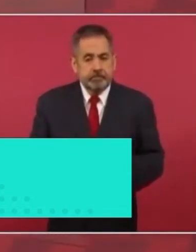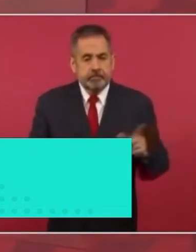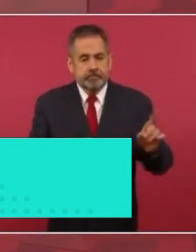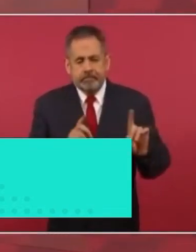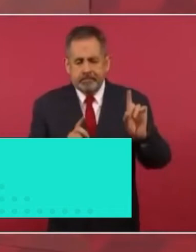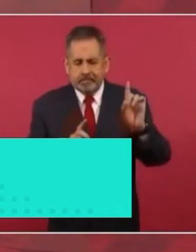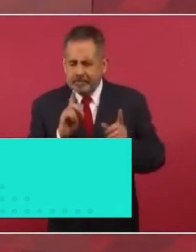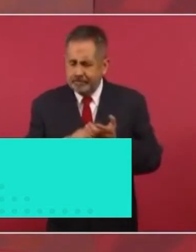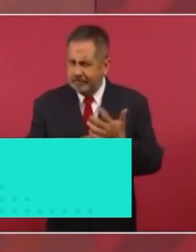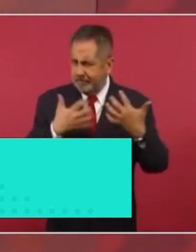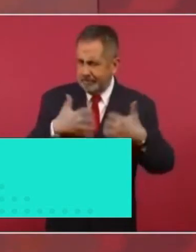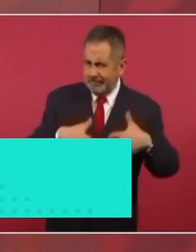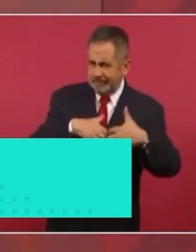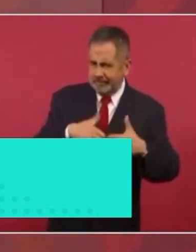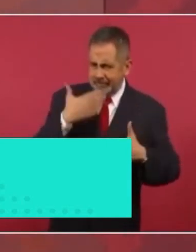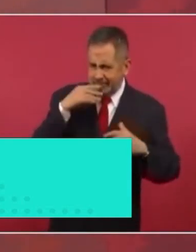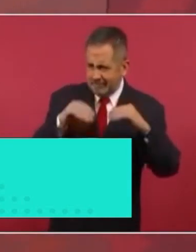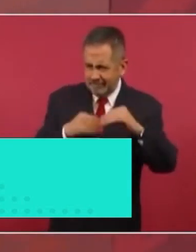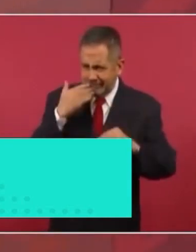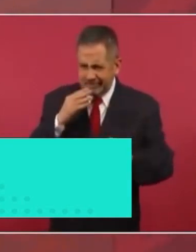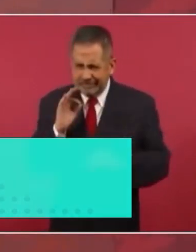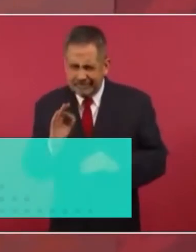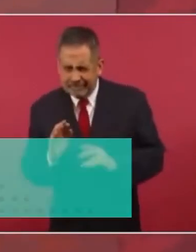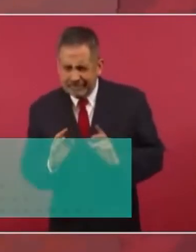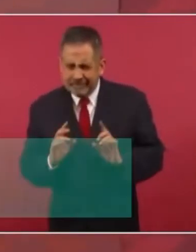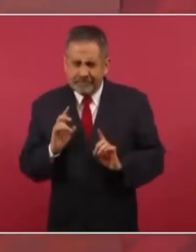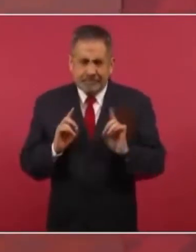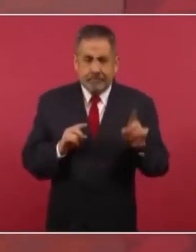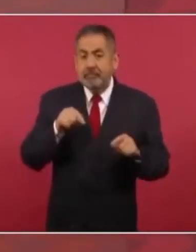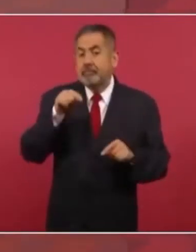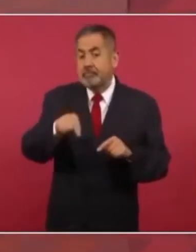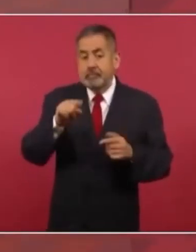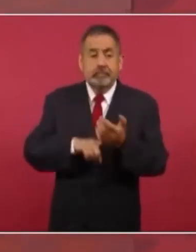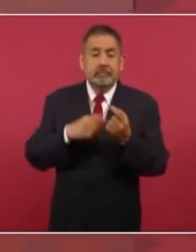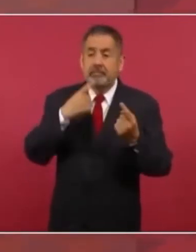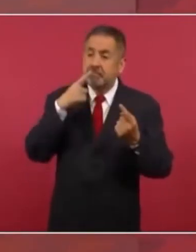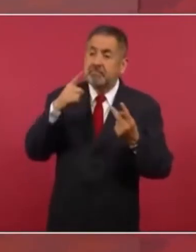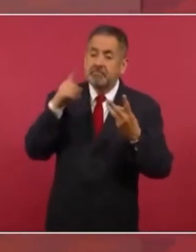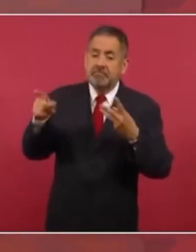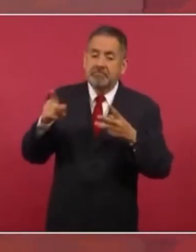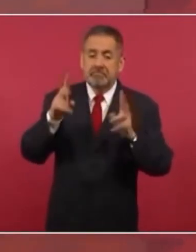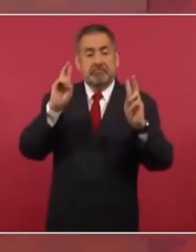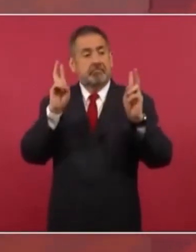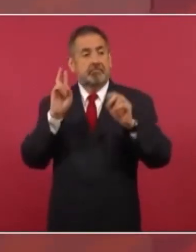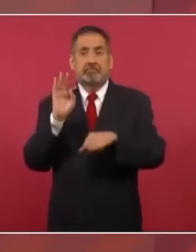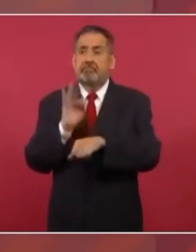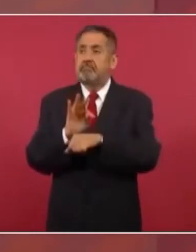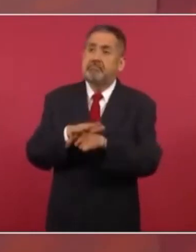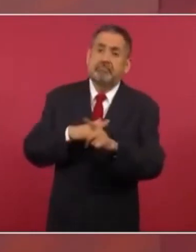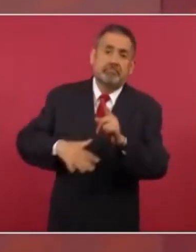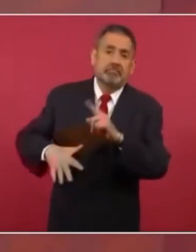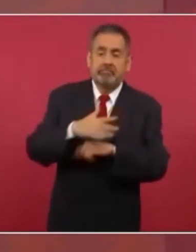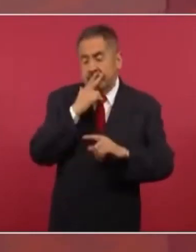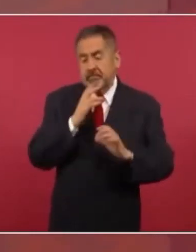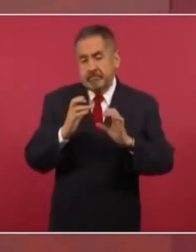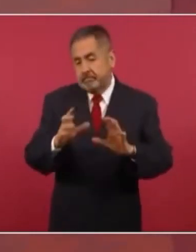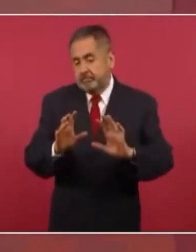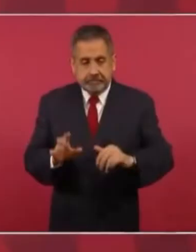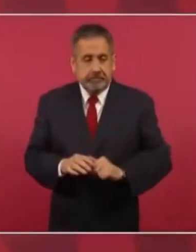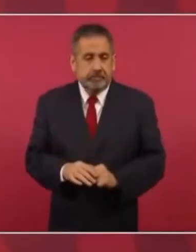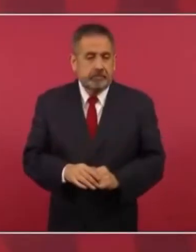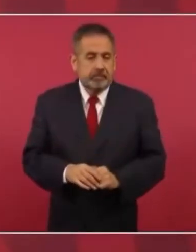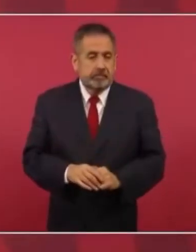cuestionada, era ahí donde teníamos a los pseudoambientalistas y